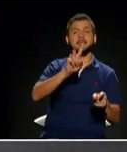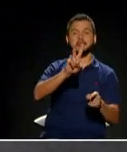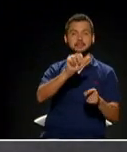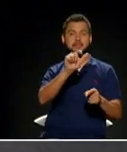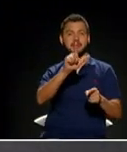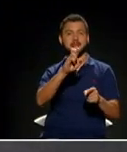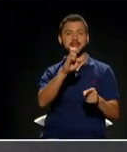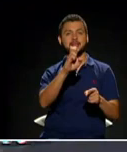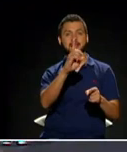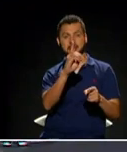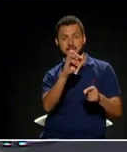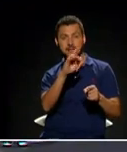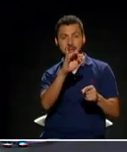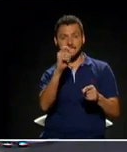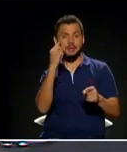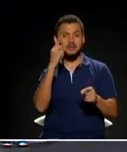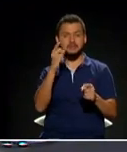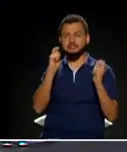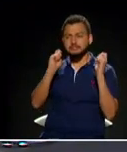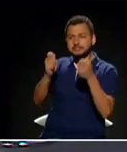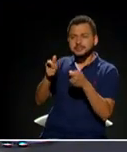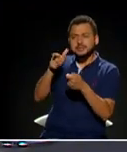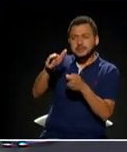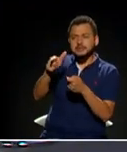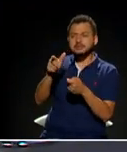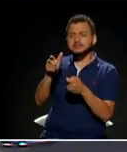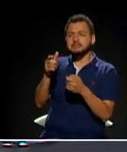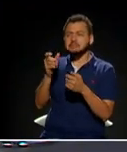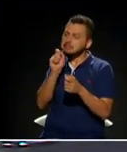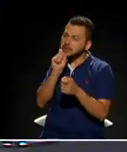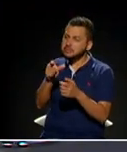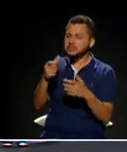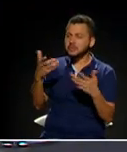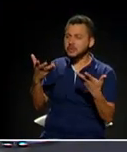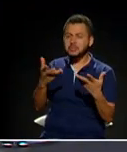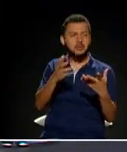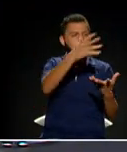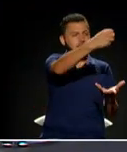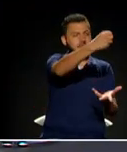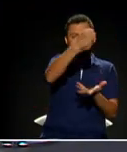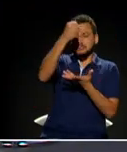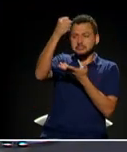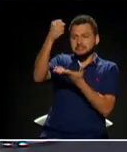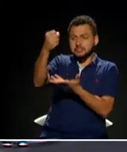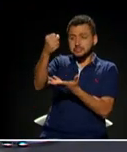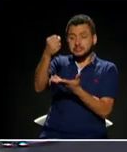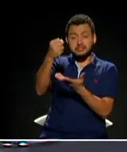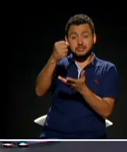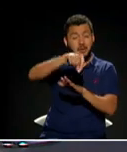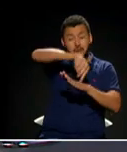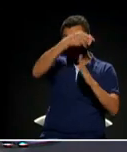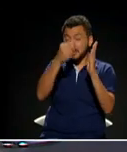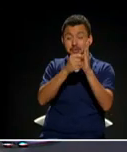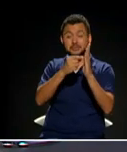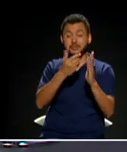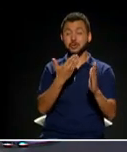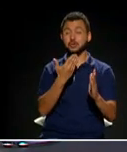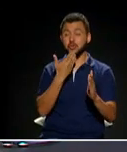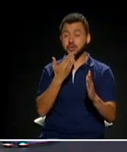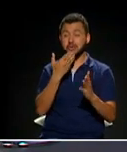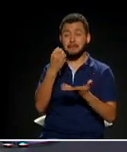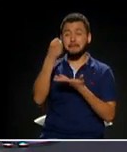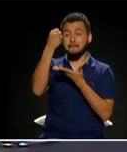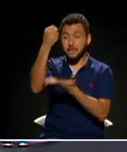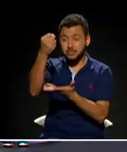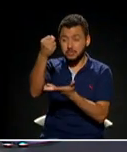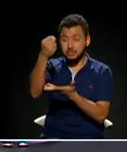presupuesto en cada dependencia para apoyarlos de paz los acuerdos si el alcalde al próximo año en un déficit grande presupuesto por el problema de